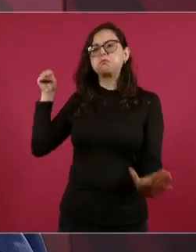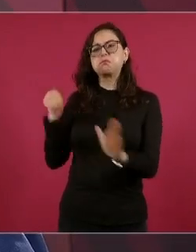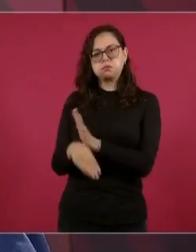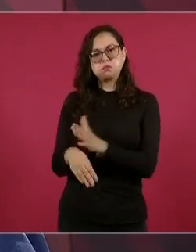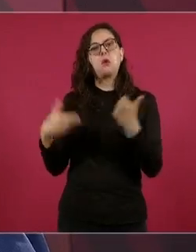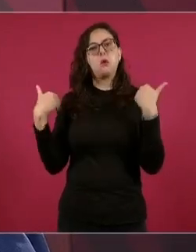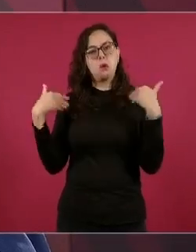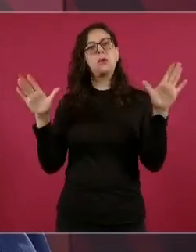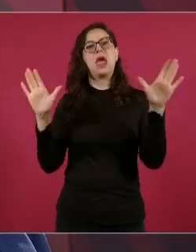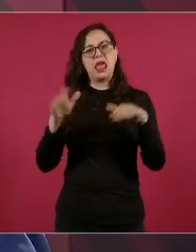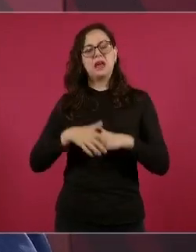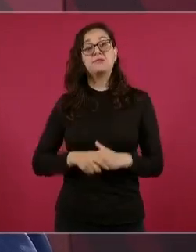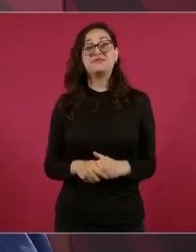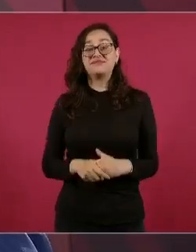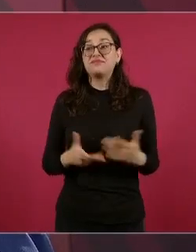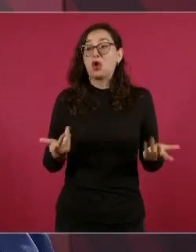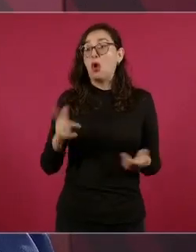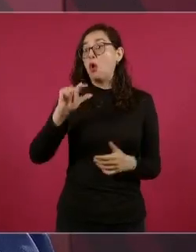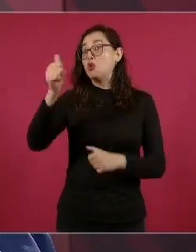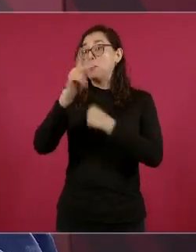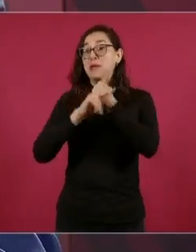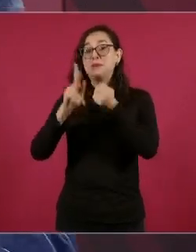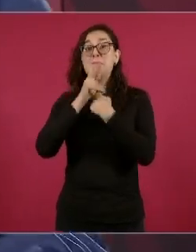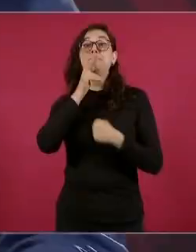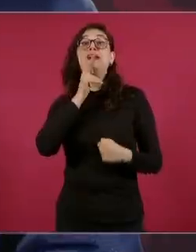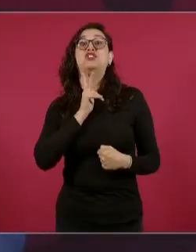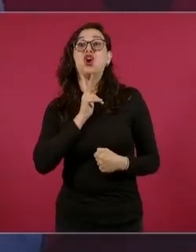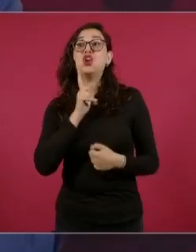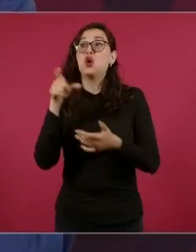porque esta gente